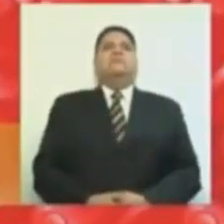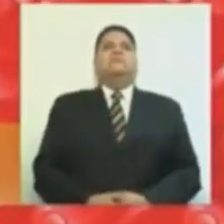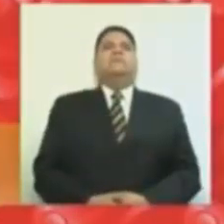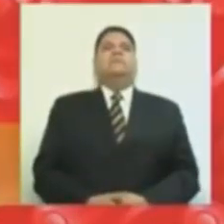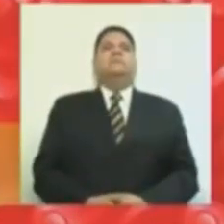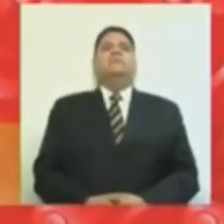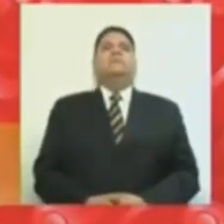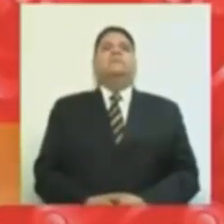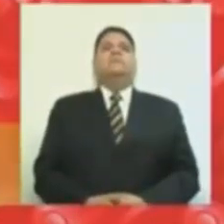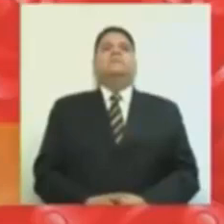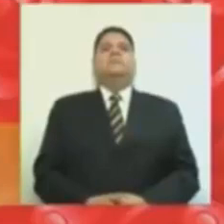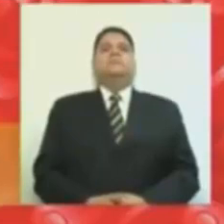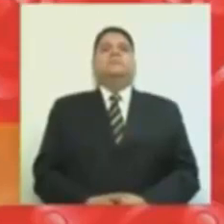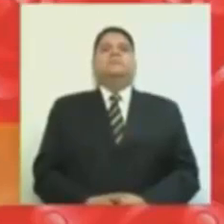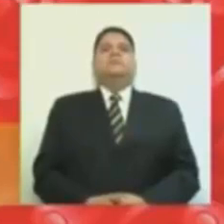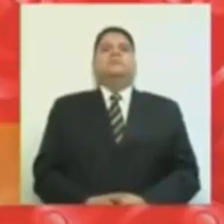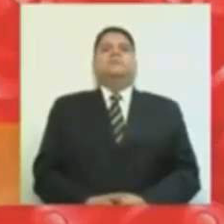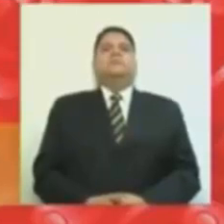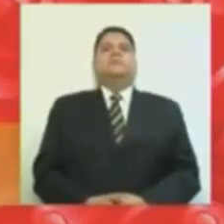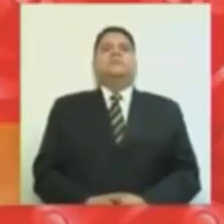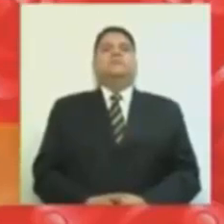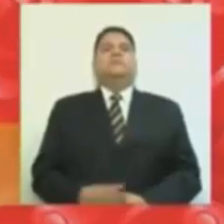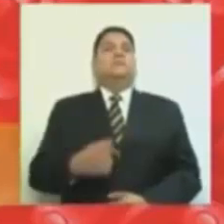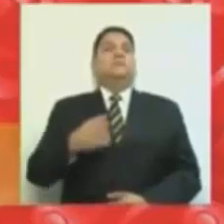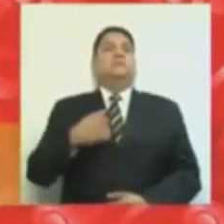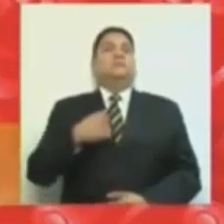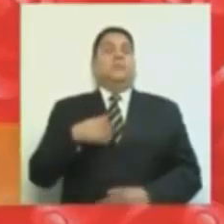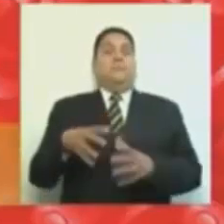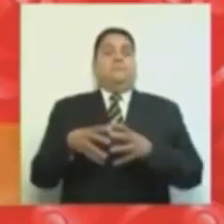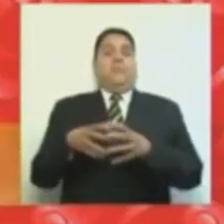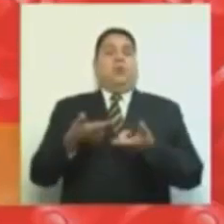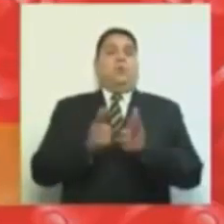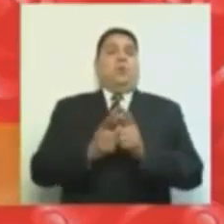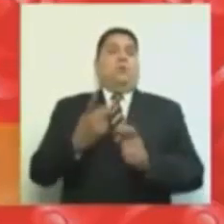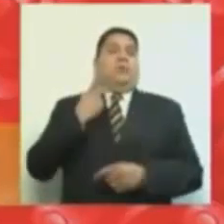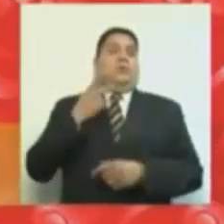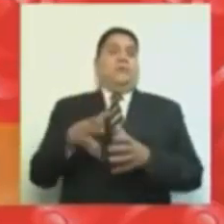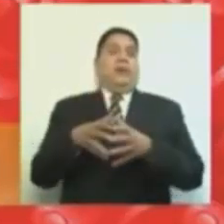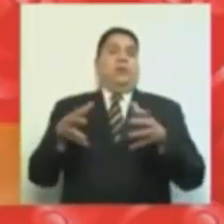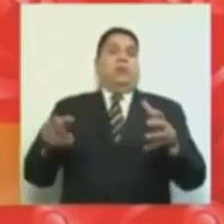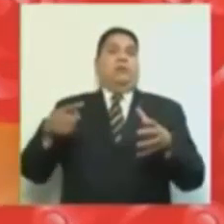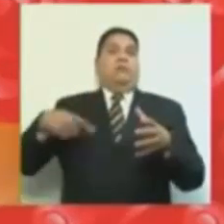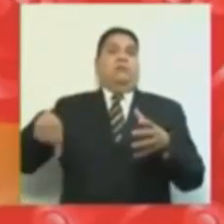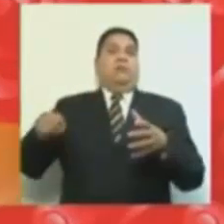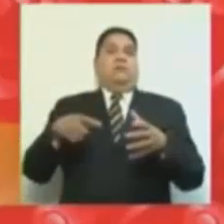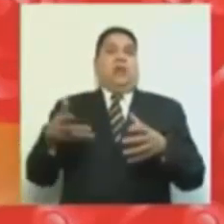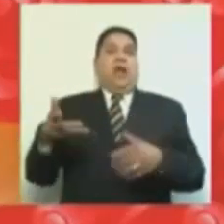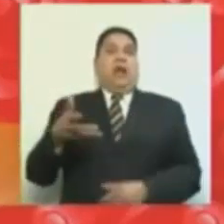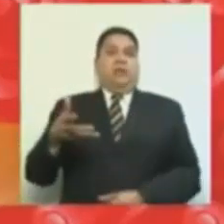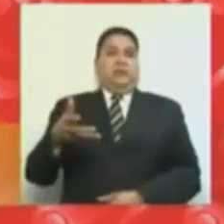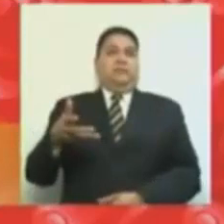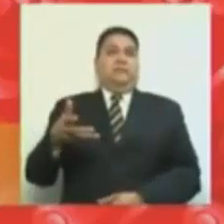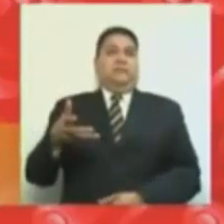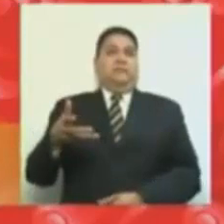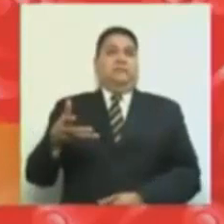advertir que lo que hoy está haciendo la mayoría será muy costoso para